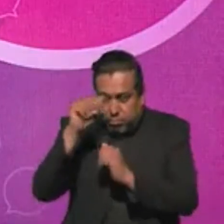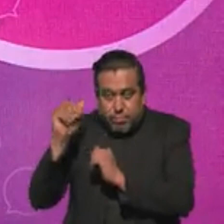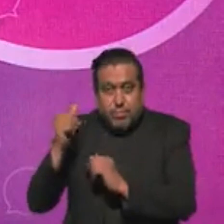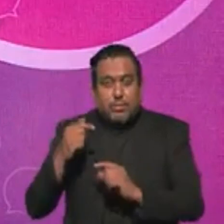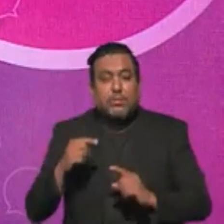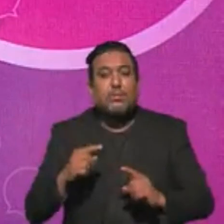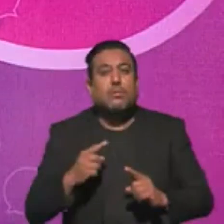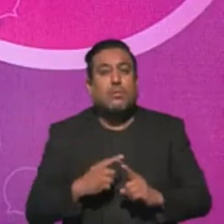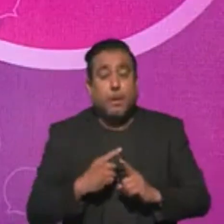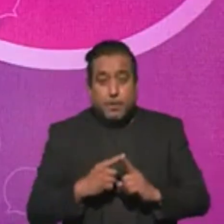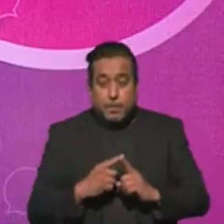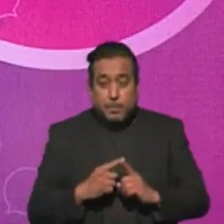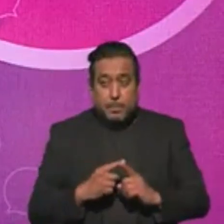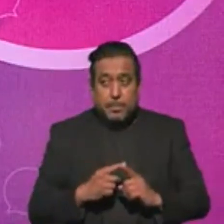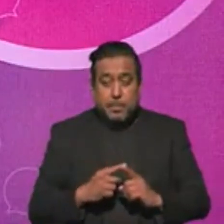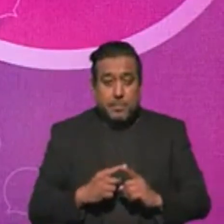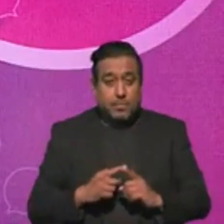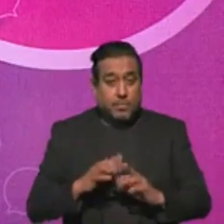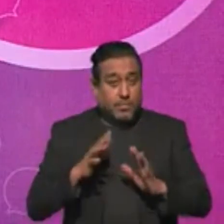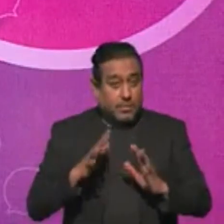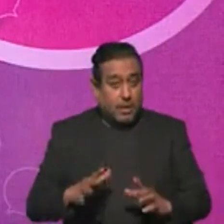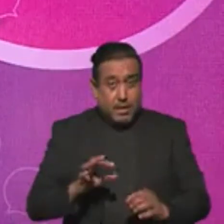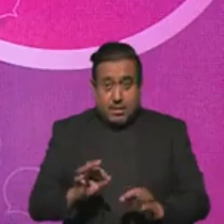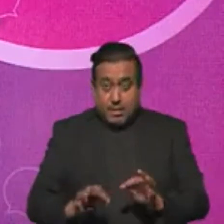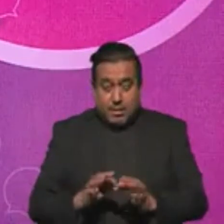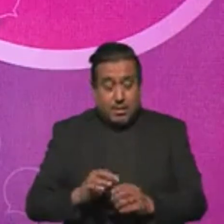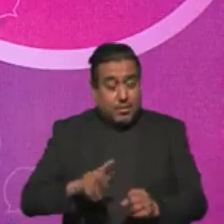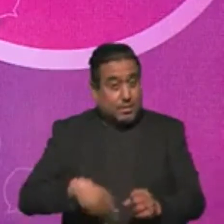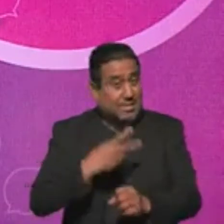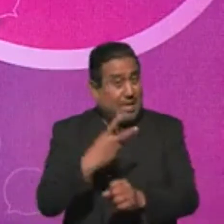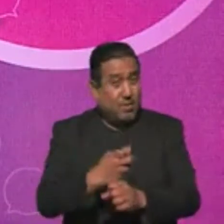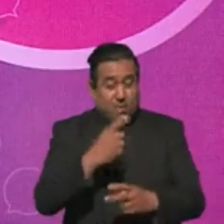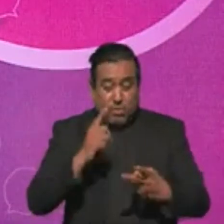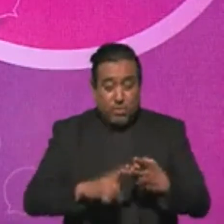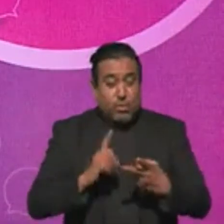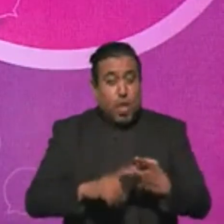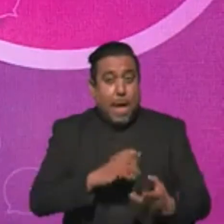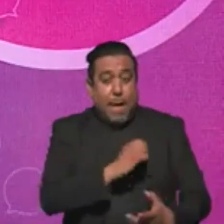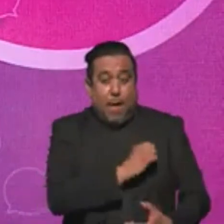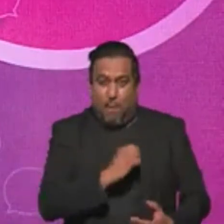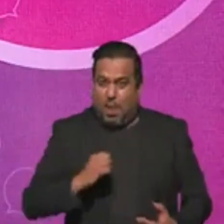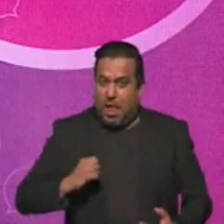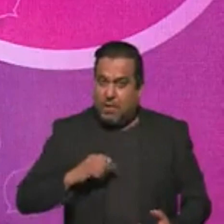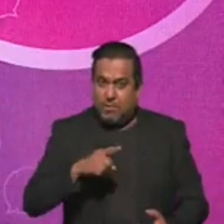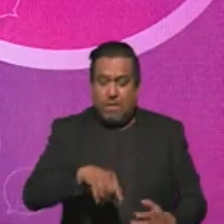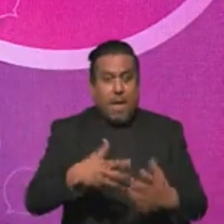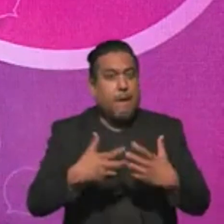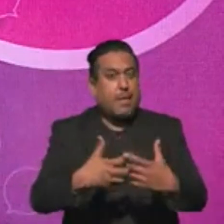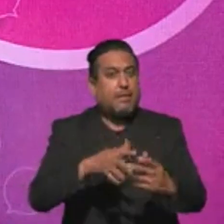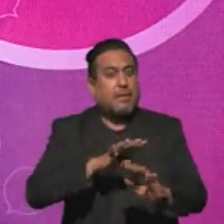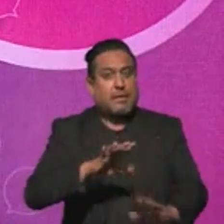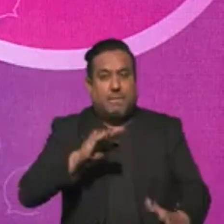negociar y después obligar a las empresas a que no